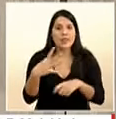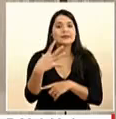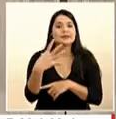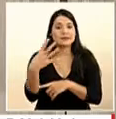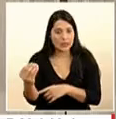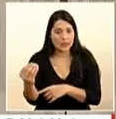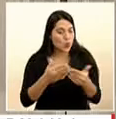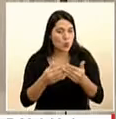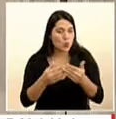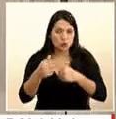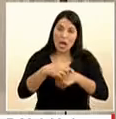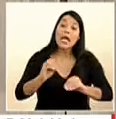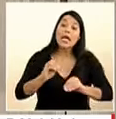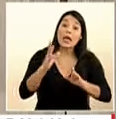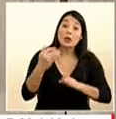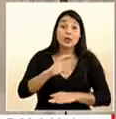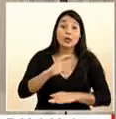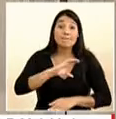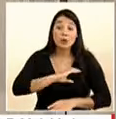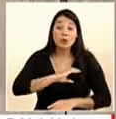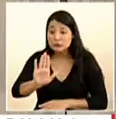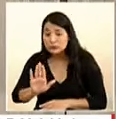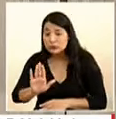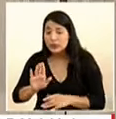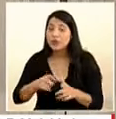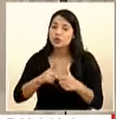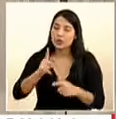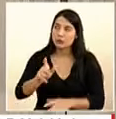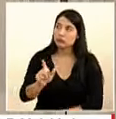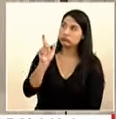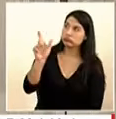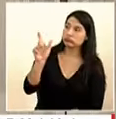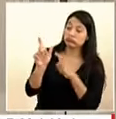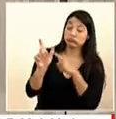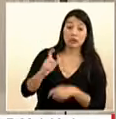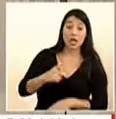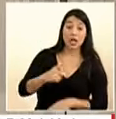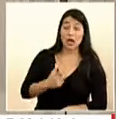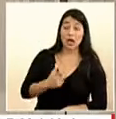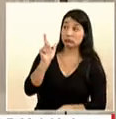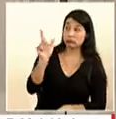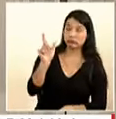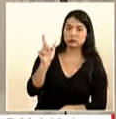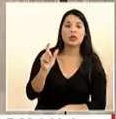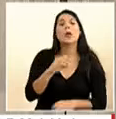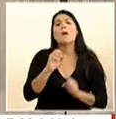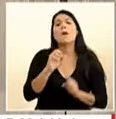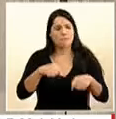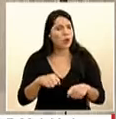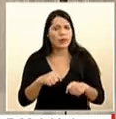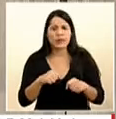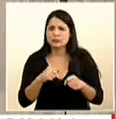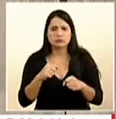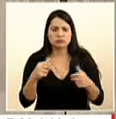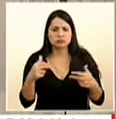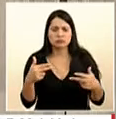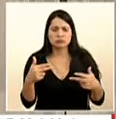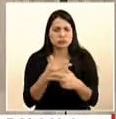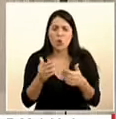mostrar sus identificaciones en caso de que se les detenga para hacer la consulta pero pueden circular y ejercer su trabajo